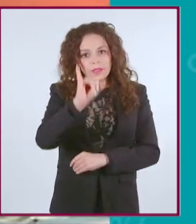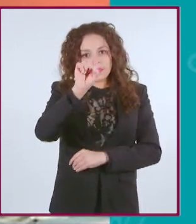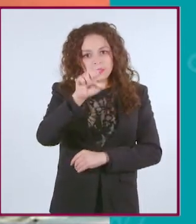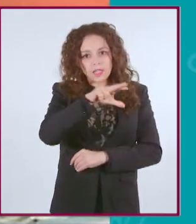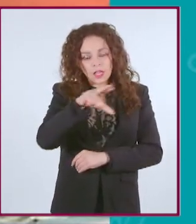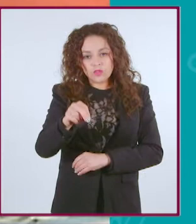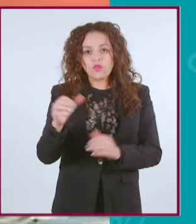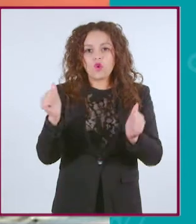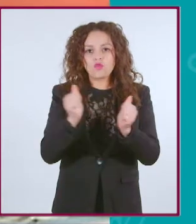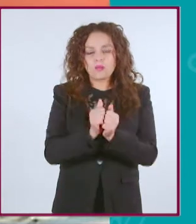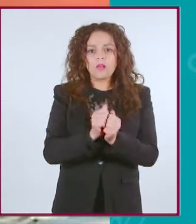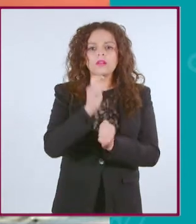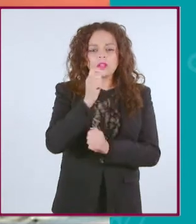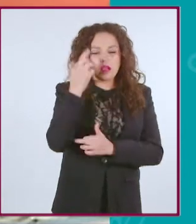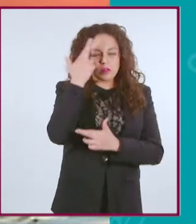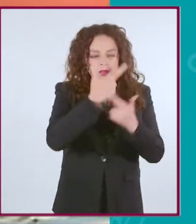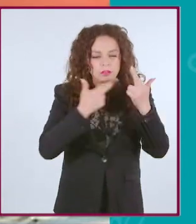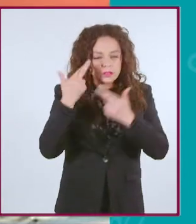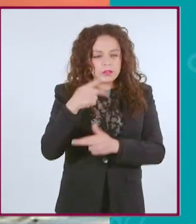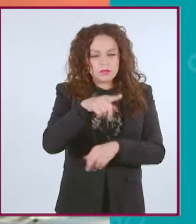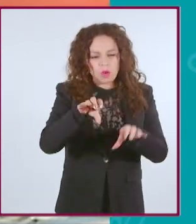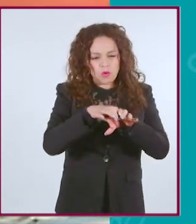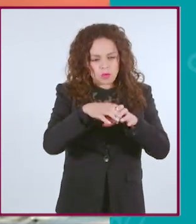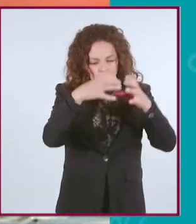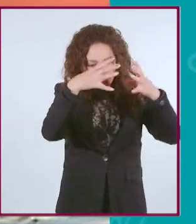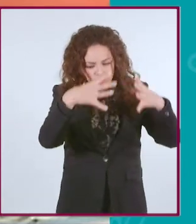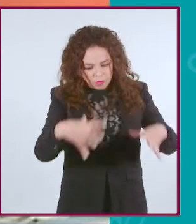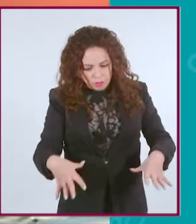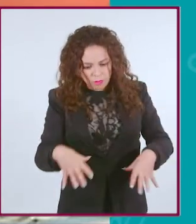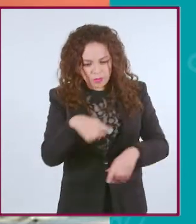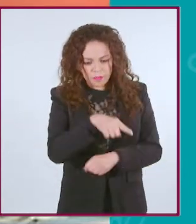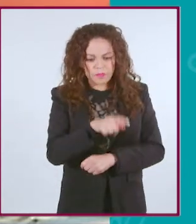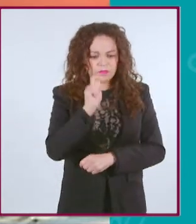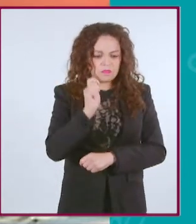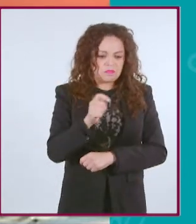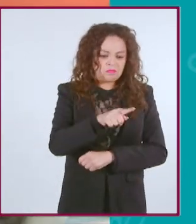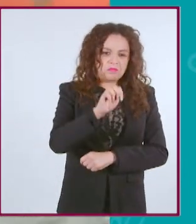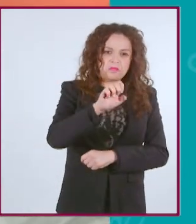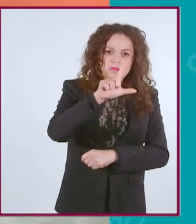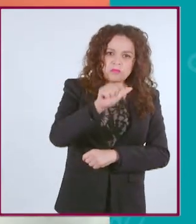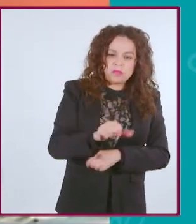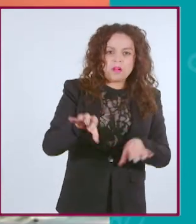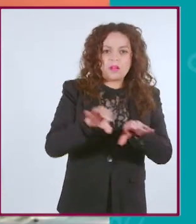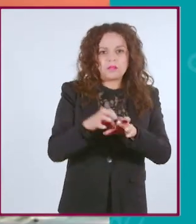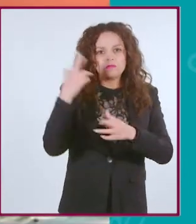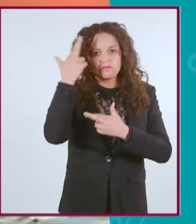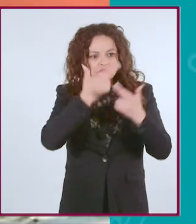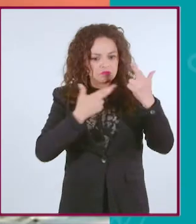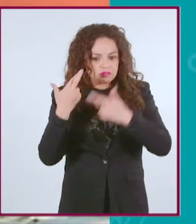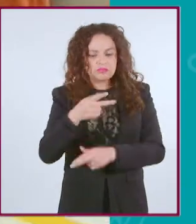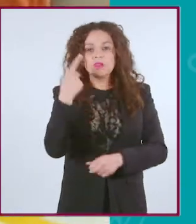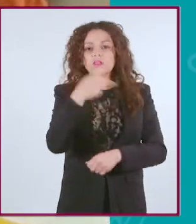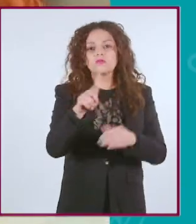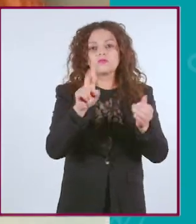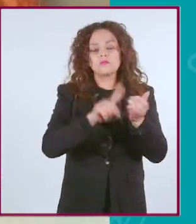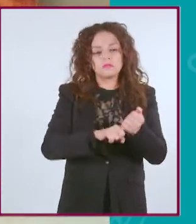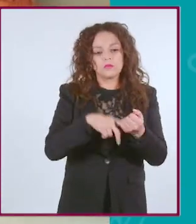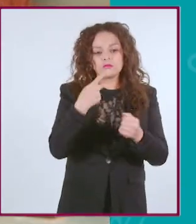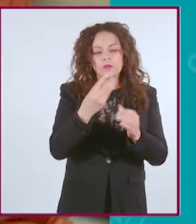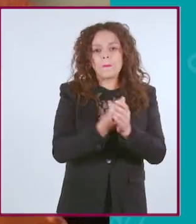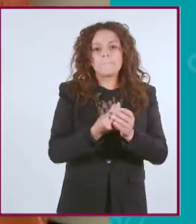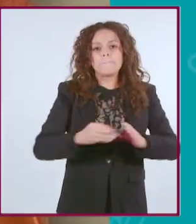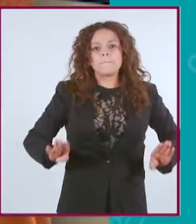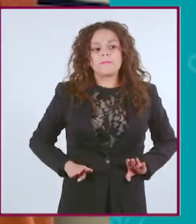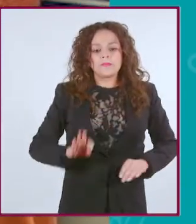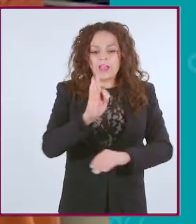patrones para analizar el tipo de tela, la caída, la estructura del tejido, el análisis que viene compuesta la fibra. Y con base a